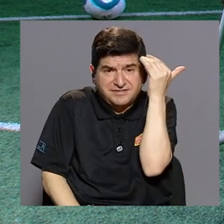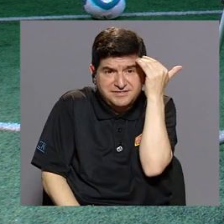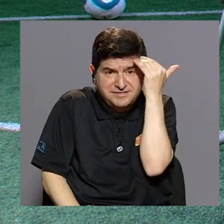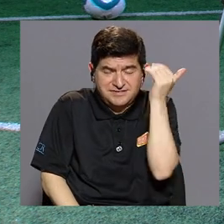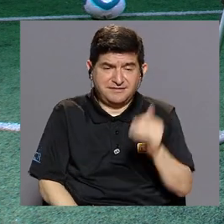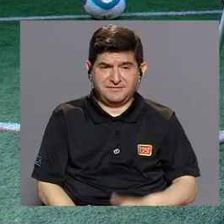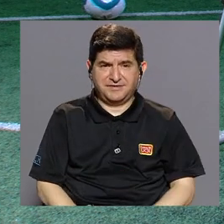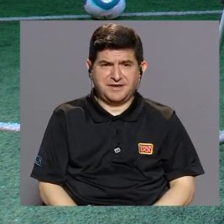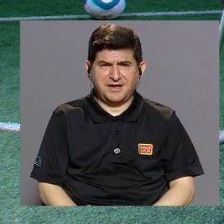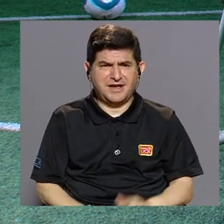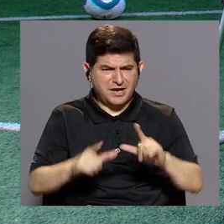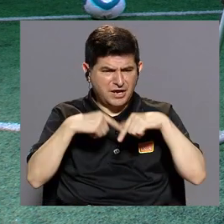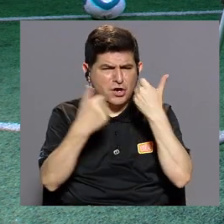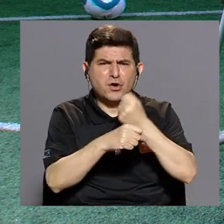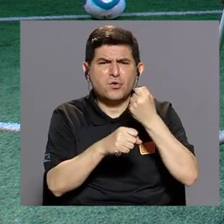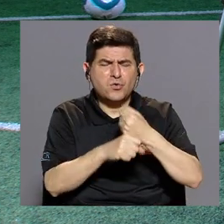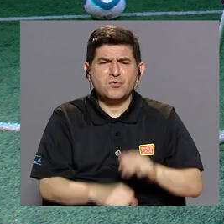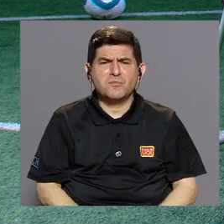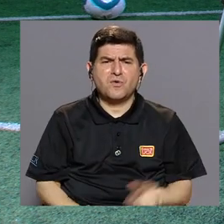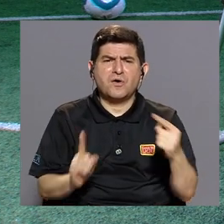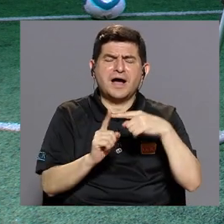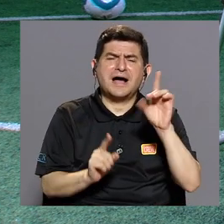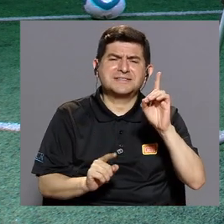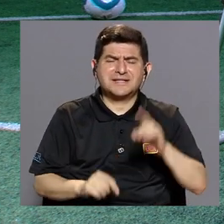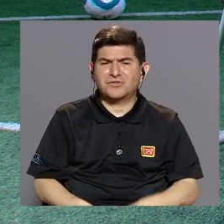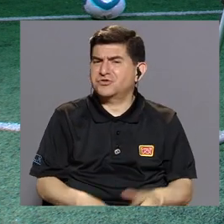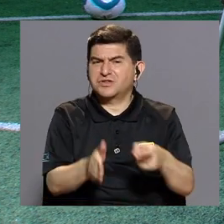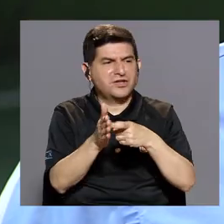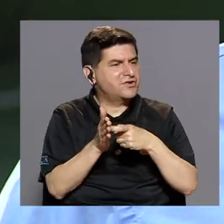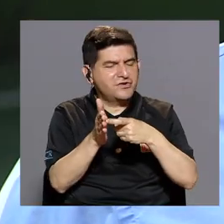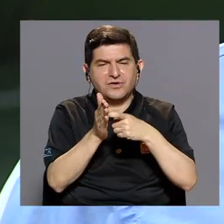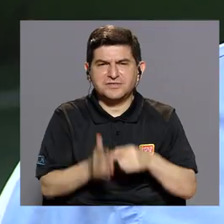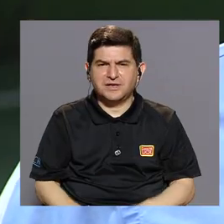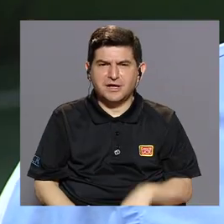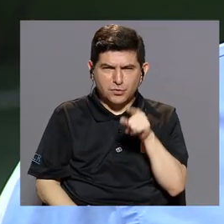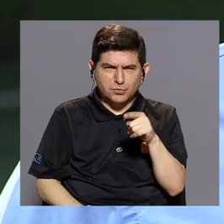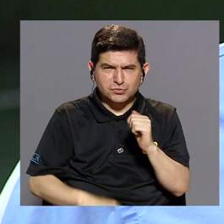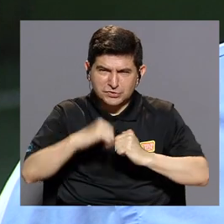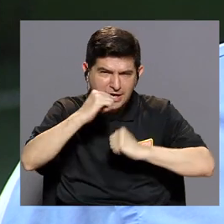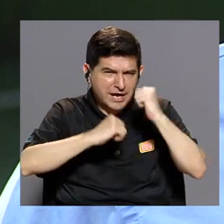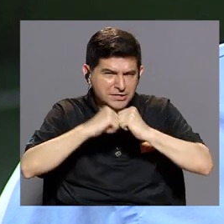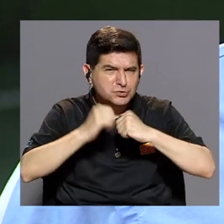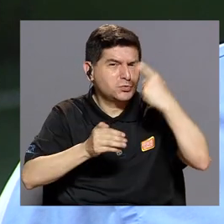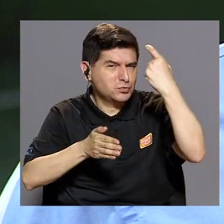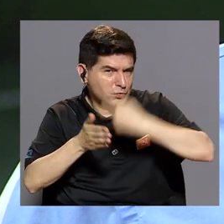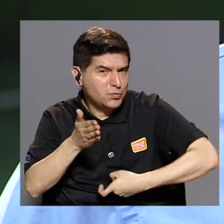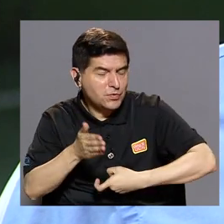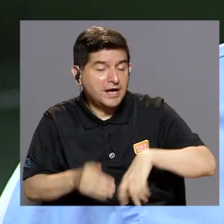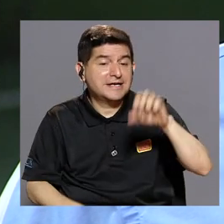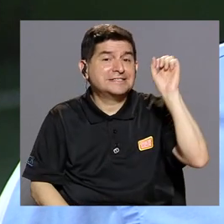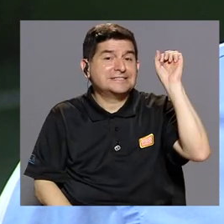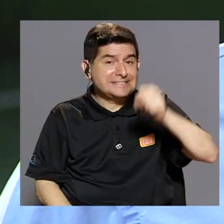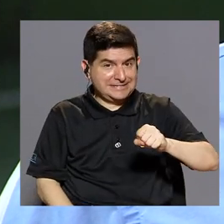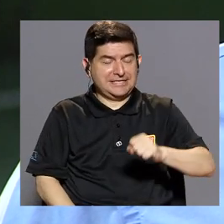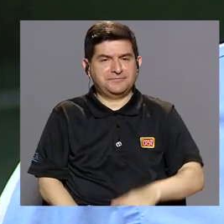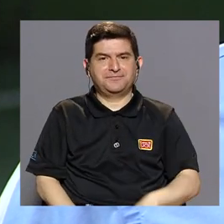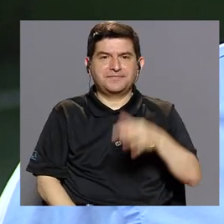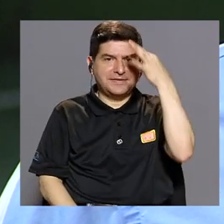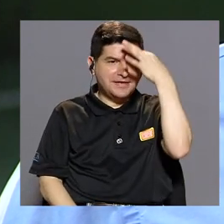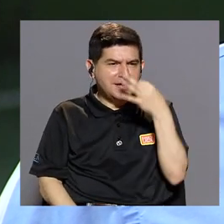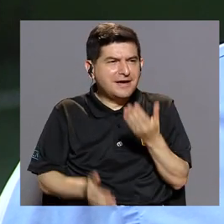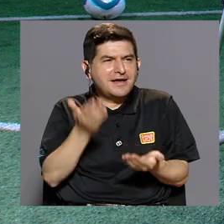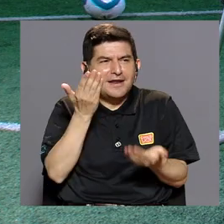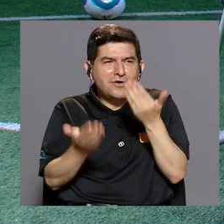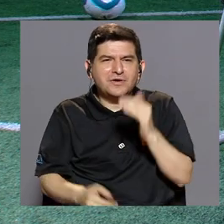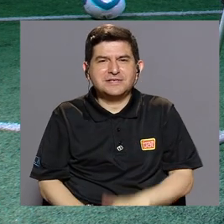saber, o sea, con qué grupo estás trabajando, hasta dónde puedes llegar, no puedes exigirle. Es muy ordenada, muy estructurada usted. Sí, y creo que hasta